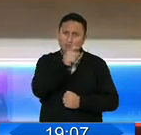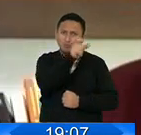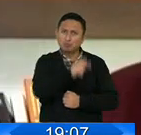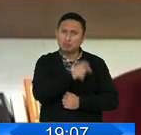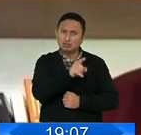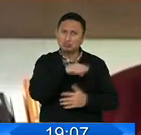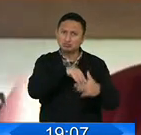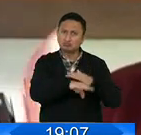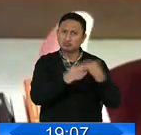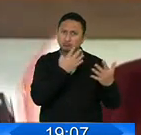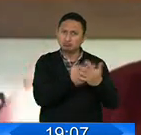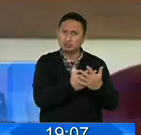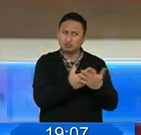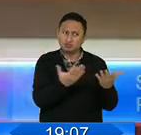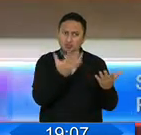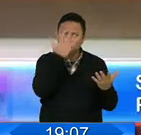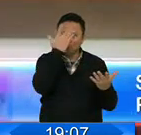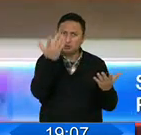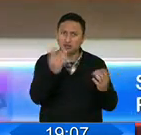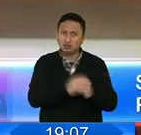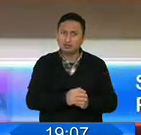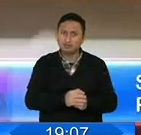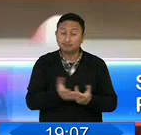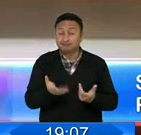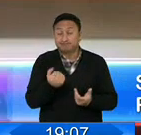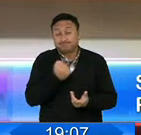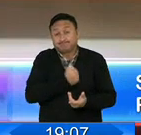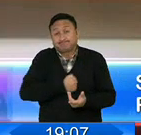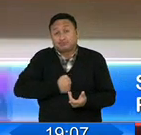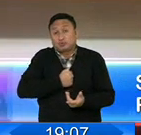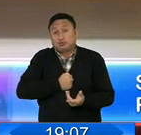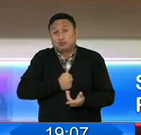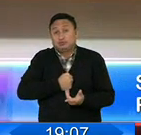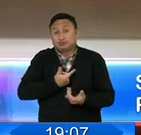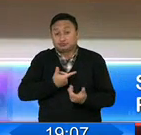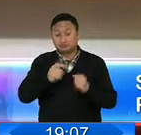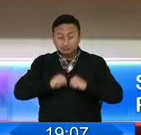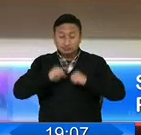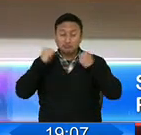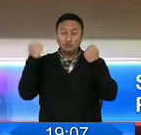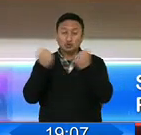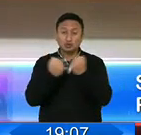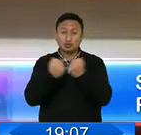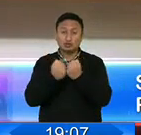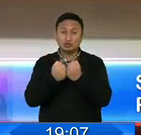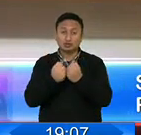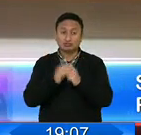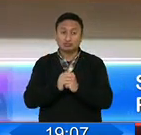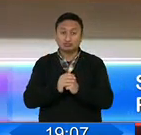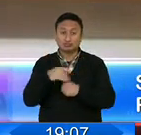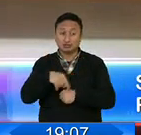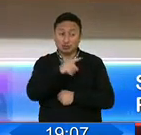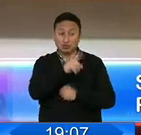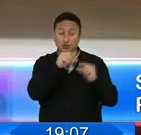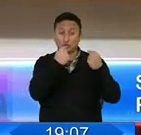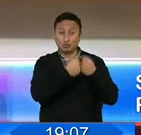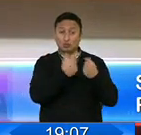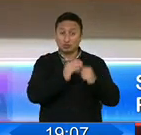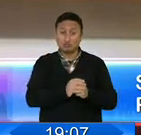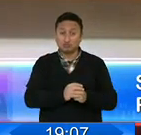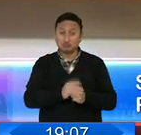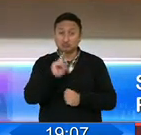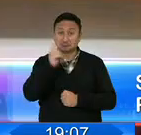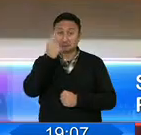libertad? Porque lamentablemente aún en nuestra sociedad atender a este grupo humano no es